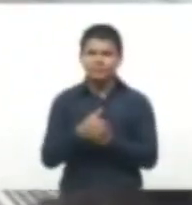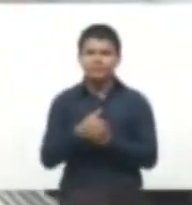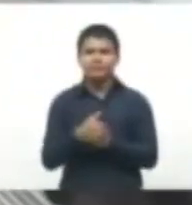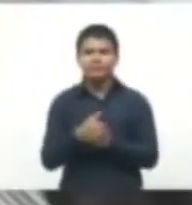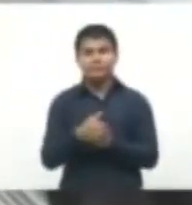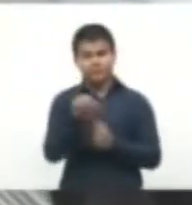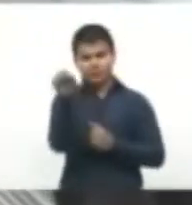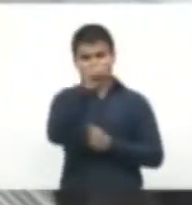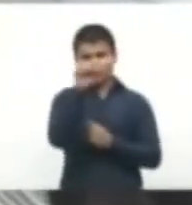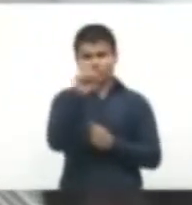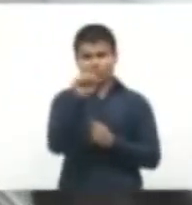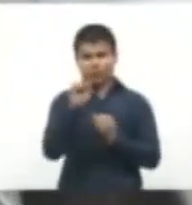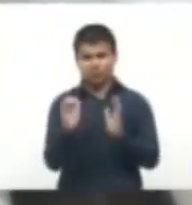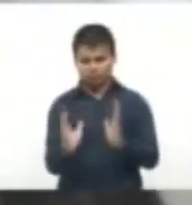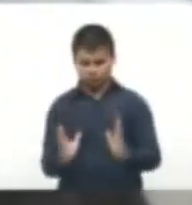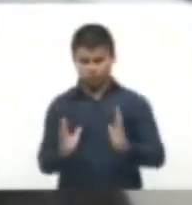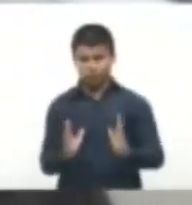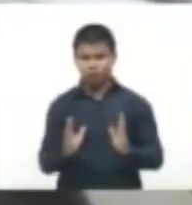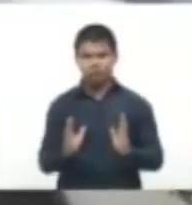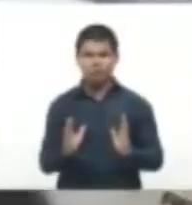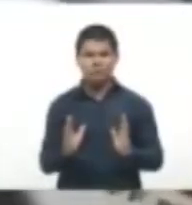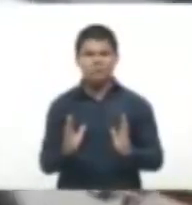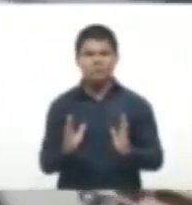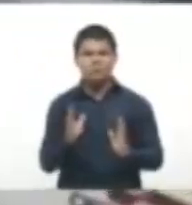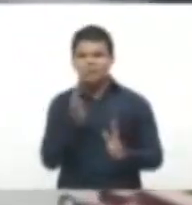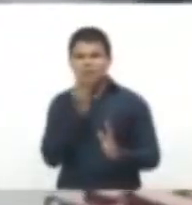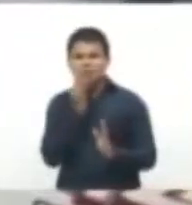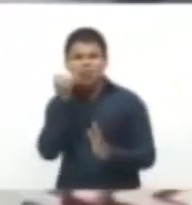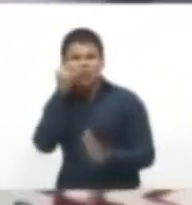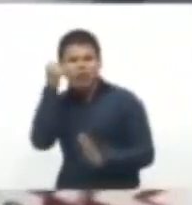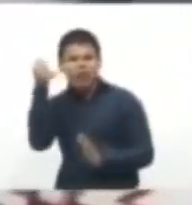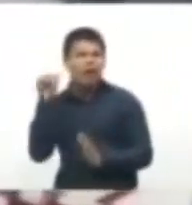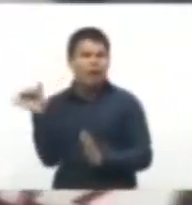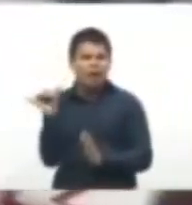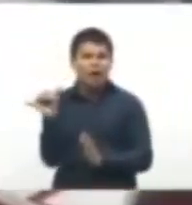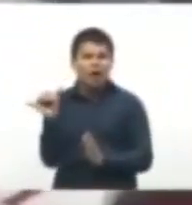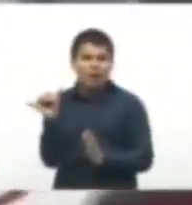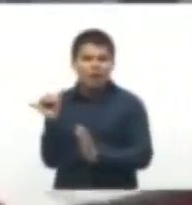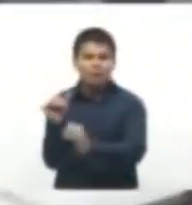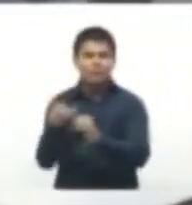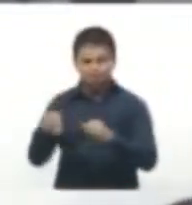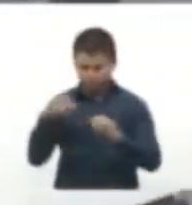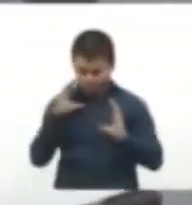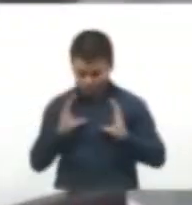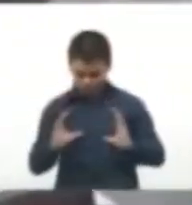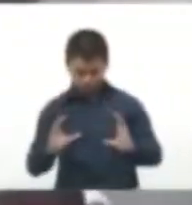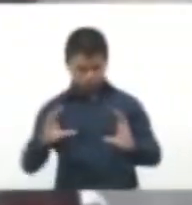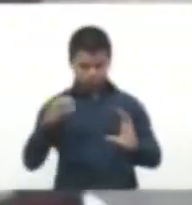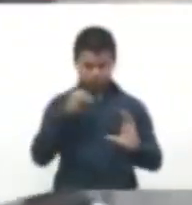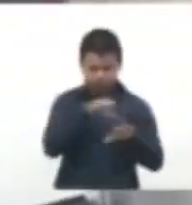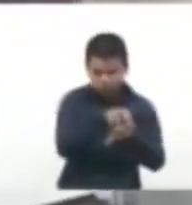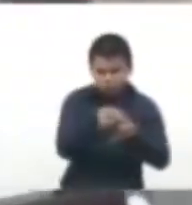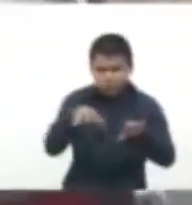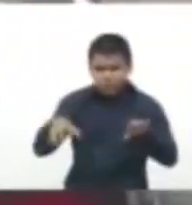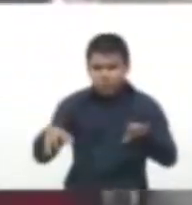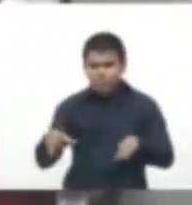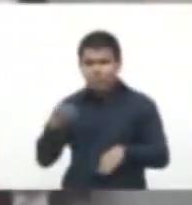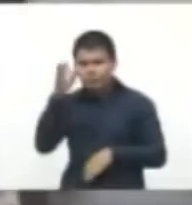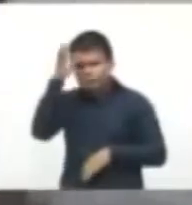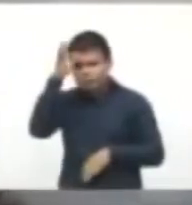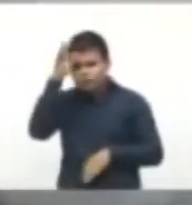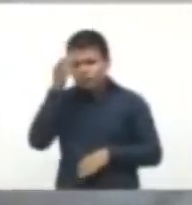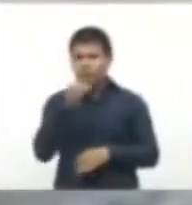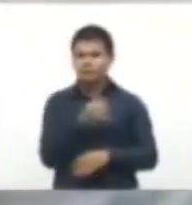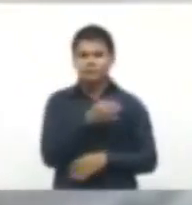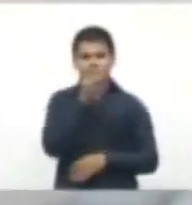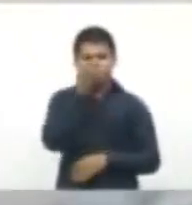en un vehículo identificado con los colores de una empresa de telefonía celular, las autoridades en La Guajira encontraron un cargamento de marihuana. En el automotor